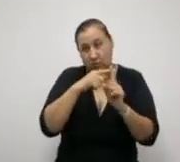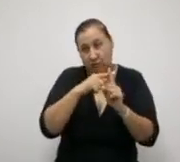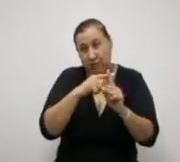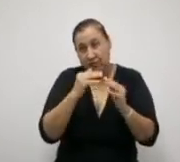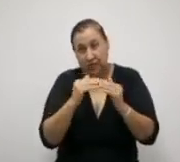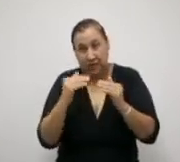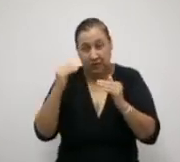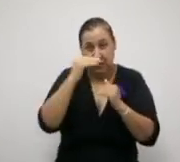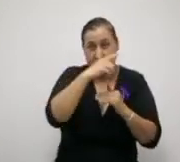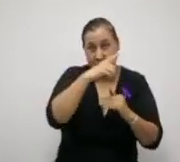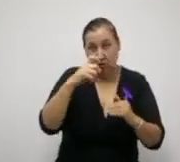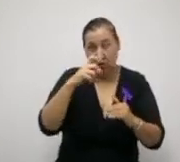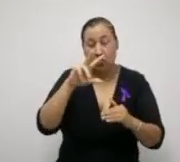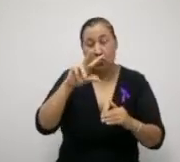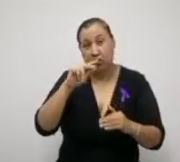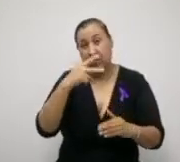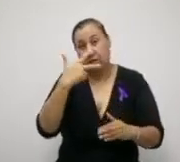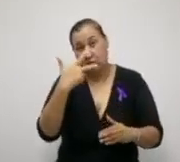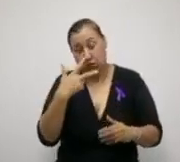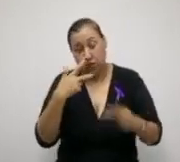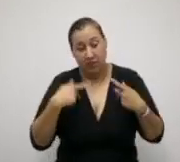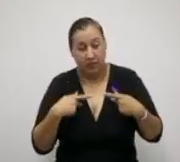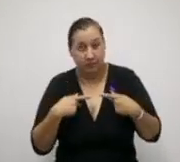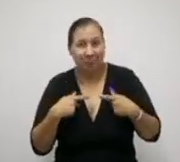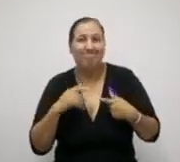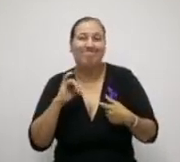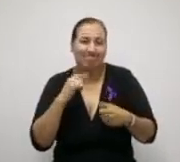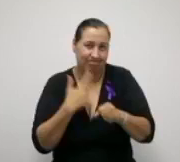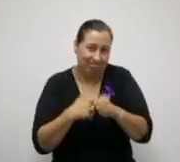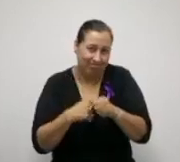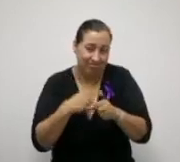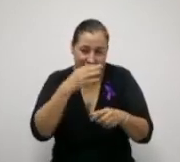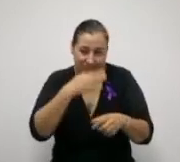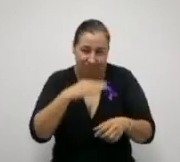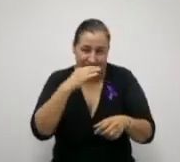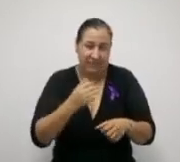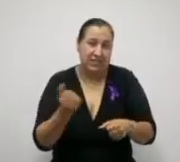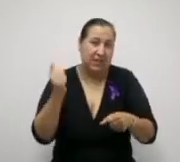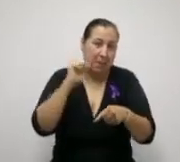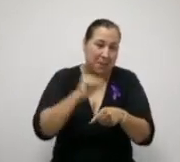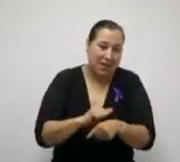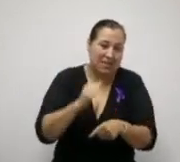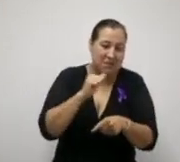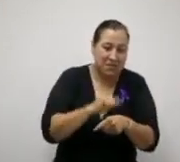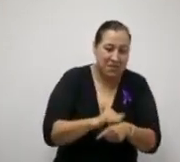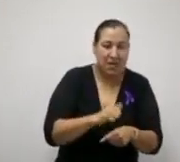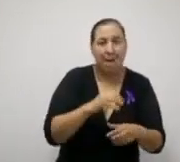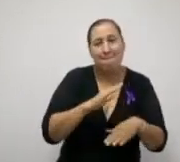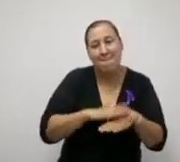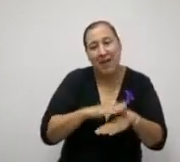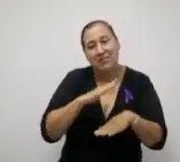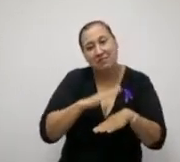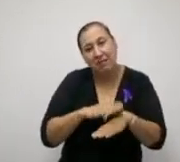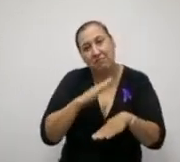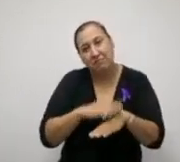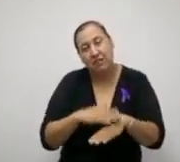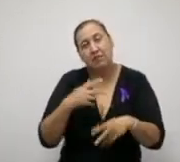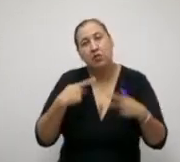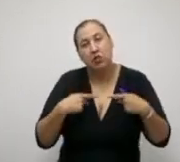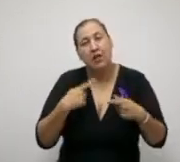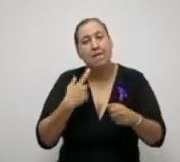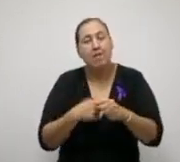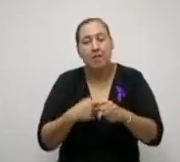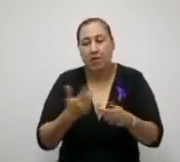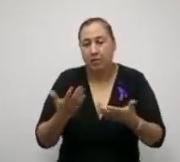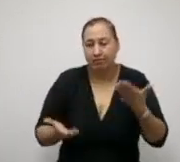un total de 188 casos. Como observamos, todas las semanas las cifras han ido en incremento, pero haciendo una